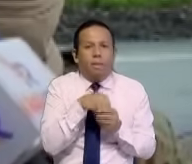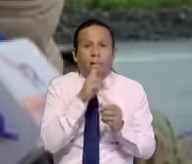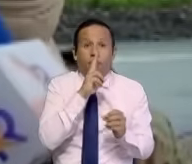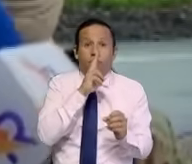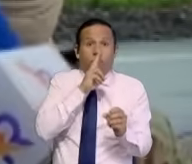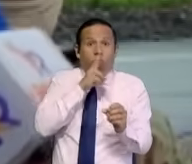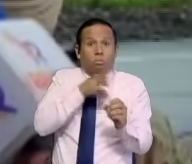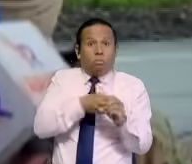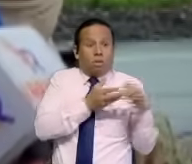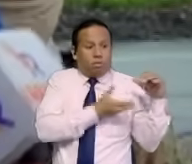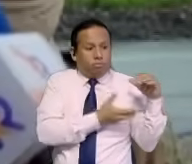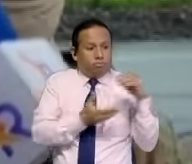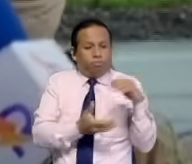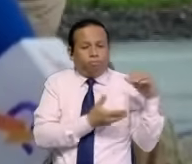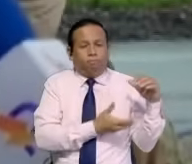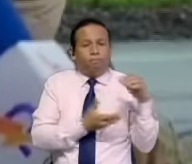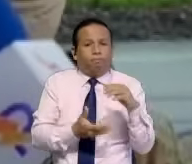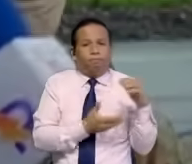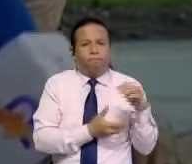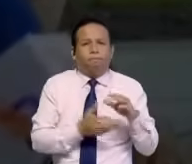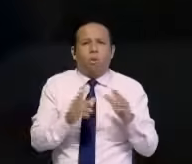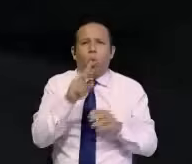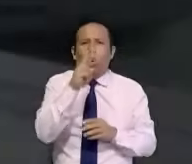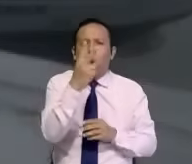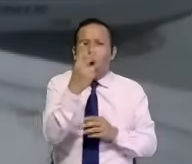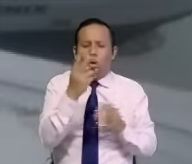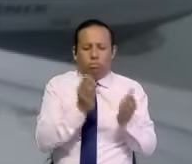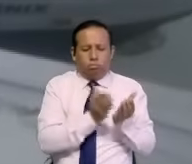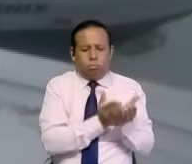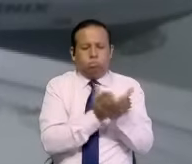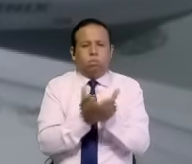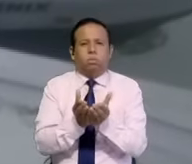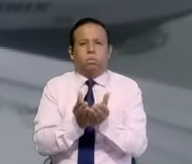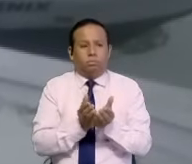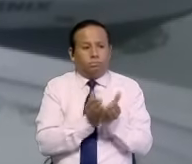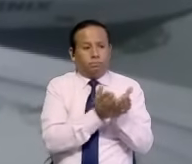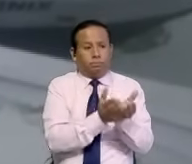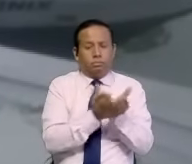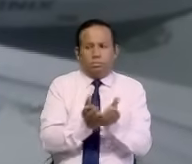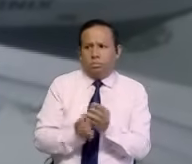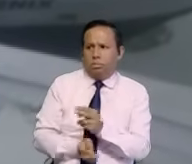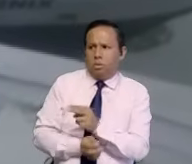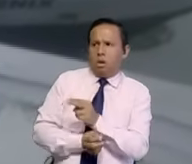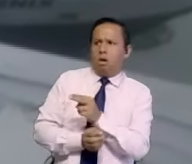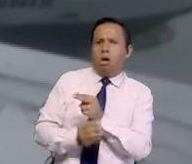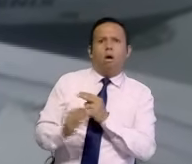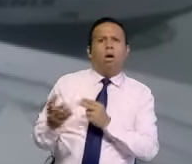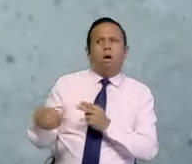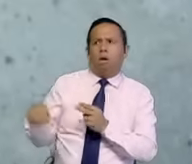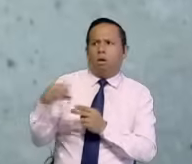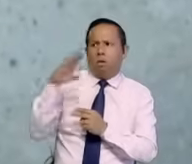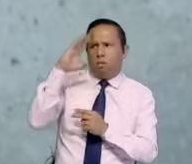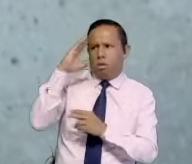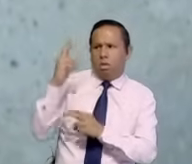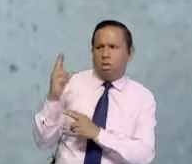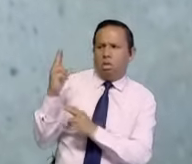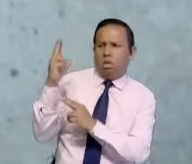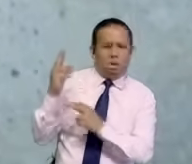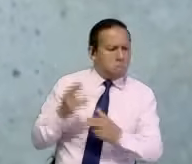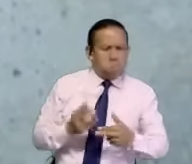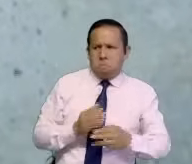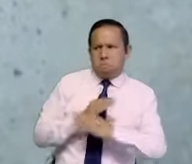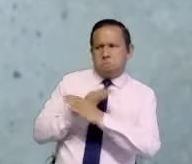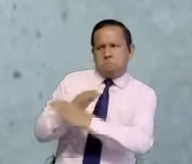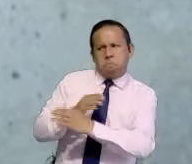gran cantidad, alrededor de 2 embarcaciones. Al ver la presencia de las autoridades, los sujetos respondieron con disparos para disuadir a los